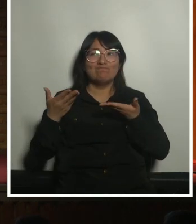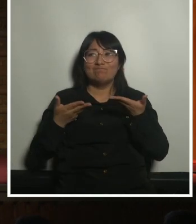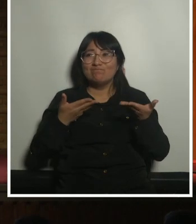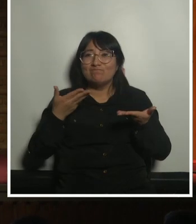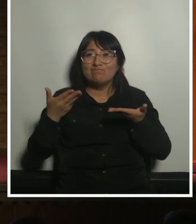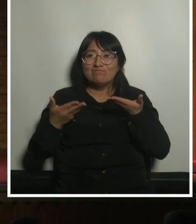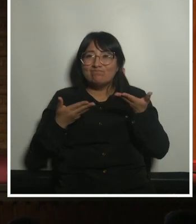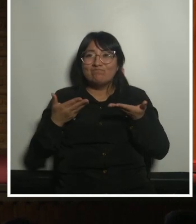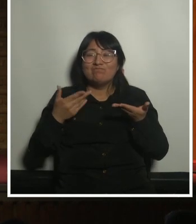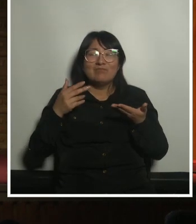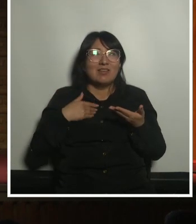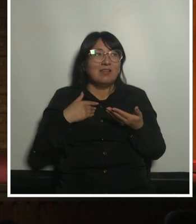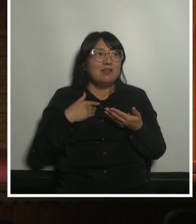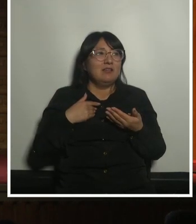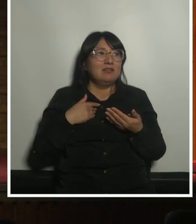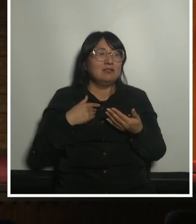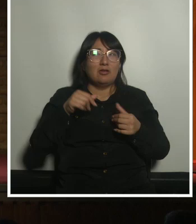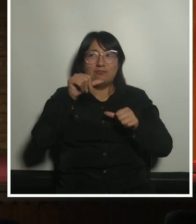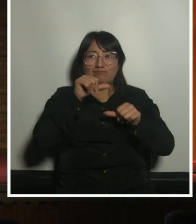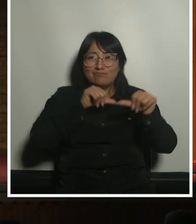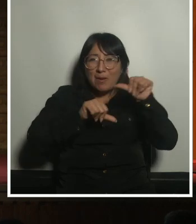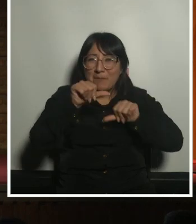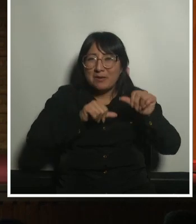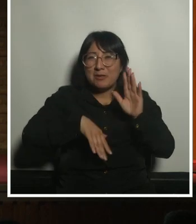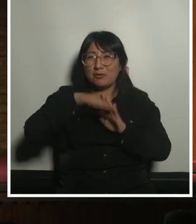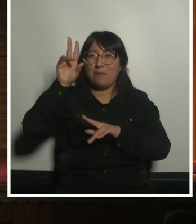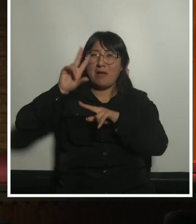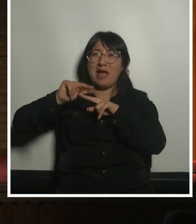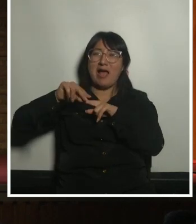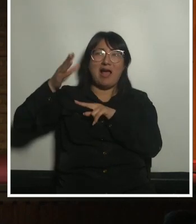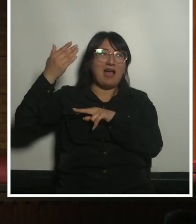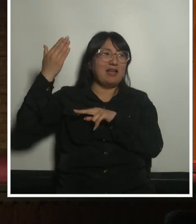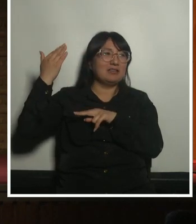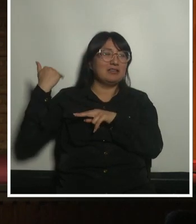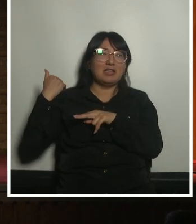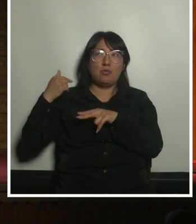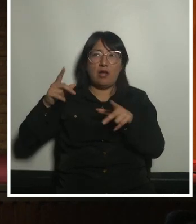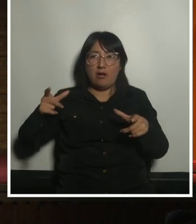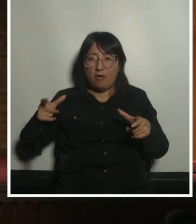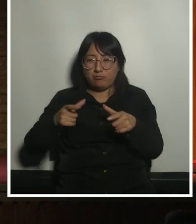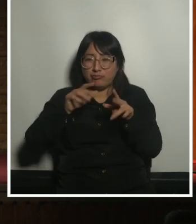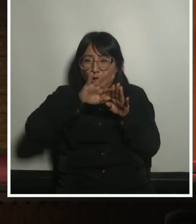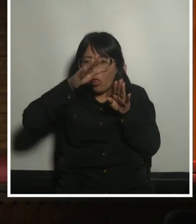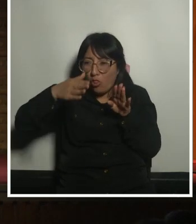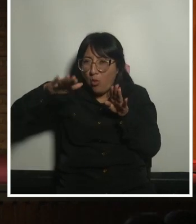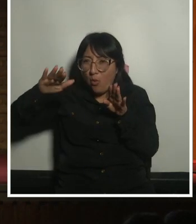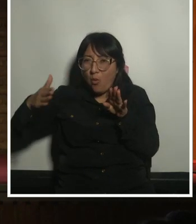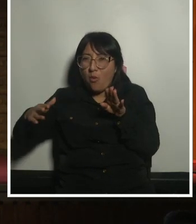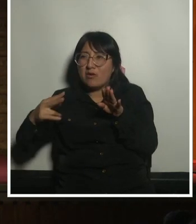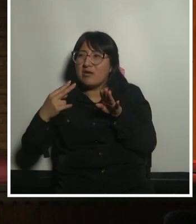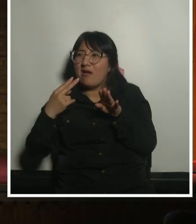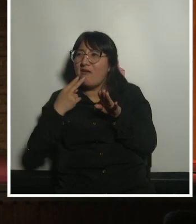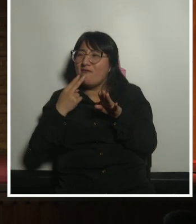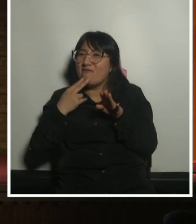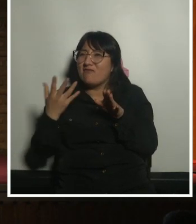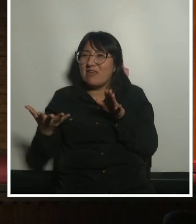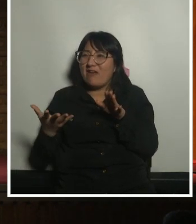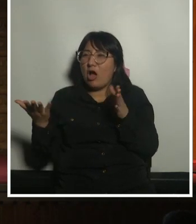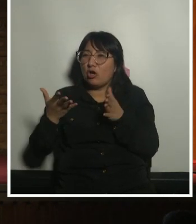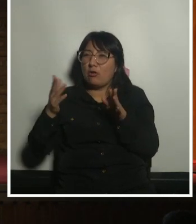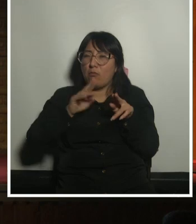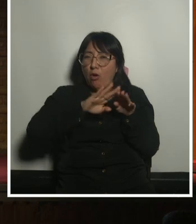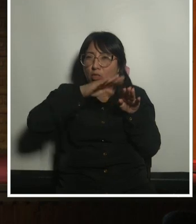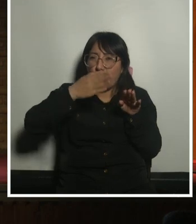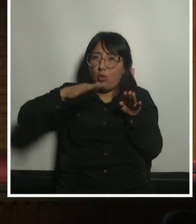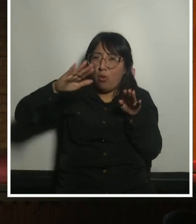experimentos más antiguos que tenemos de urbanizar dunas vivas. En el caso de las dunas de Concón son dunas colgadas,